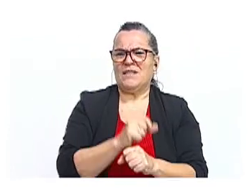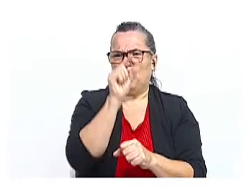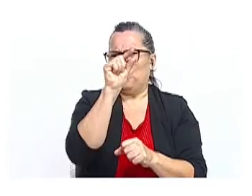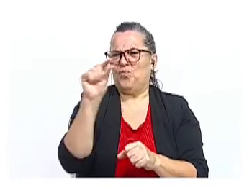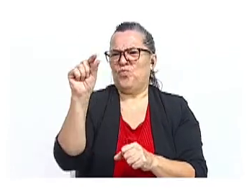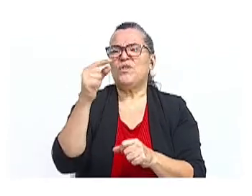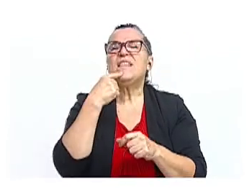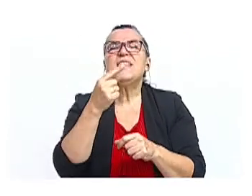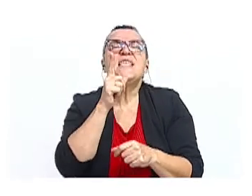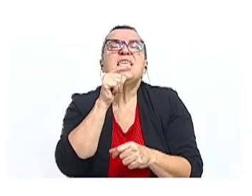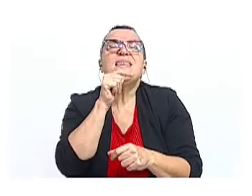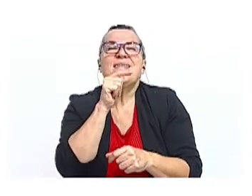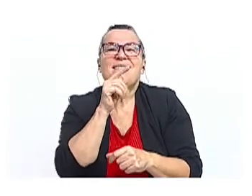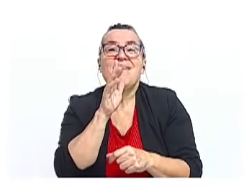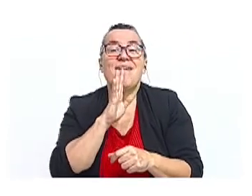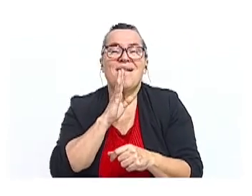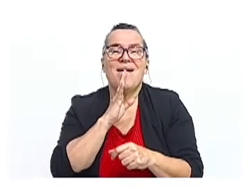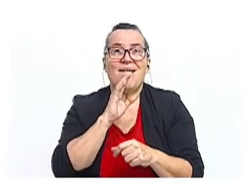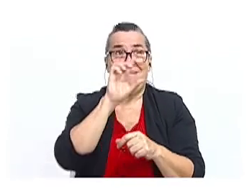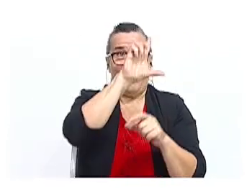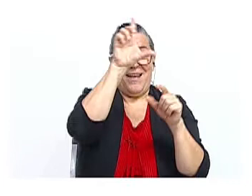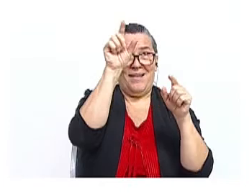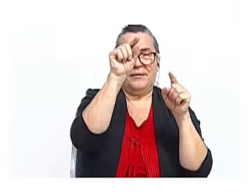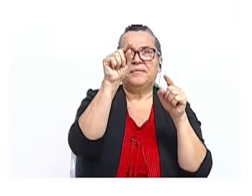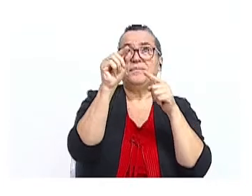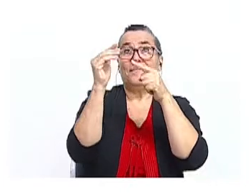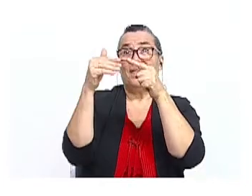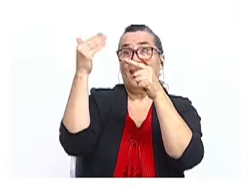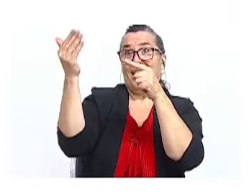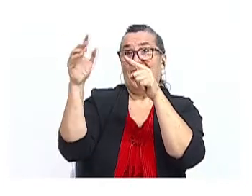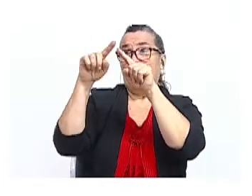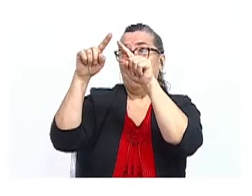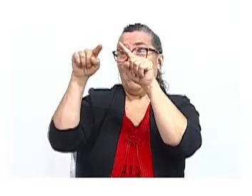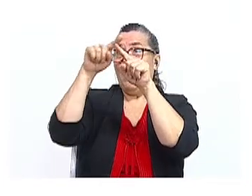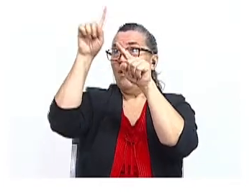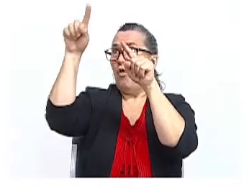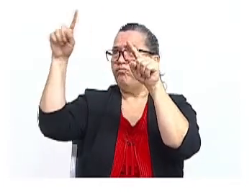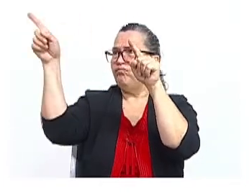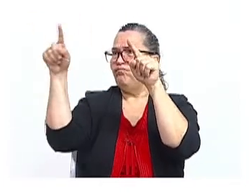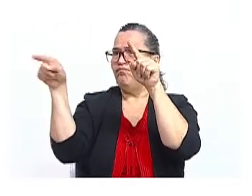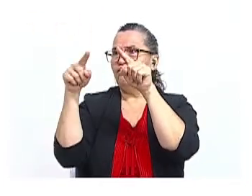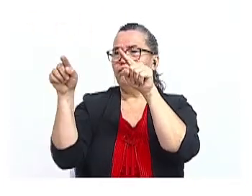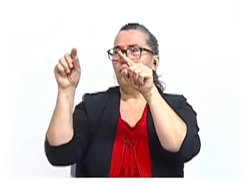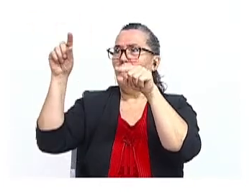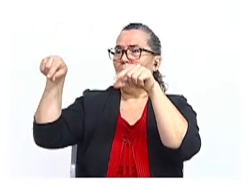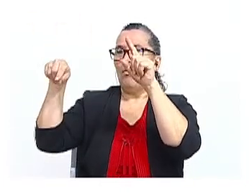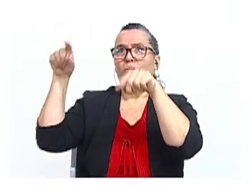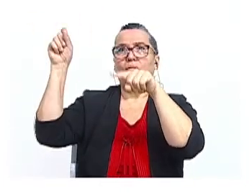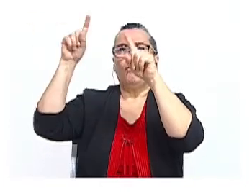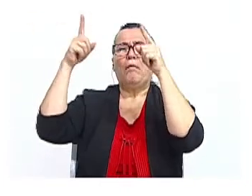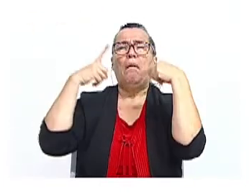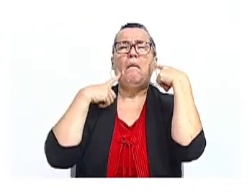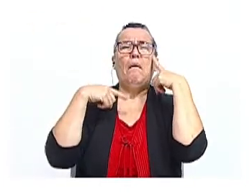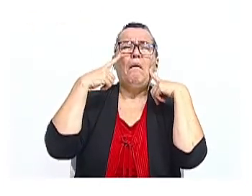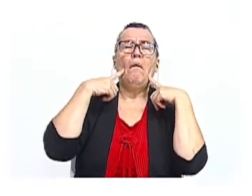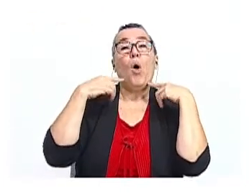quién habla. A la par de esa tenemos la frase de llanto o sudor.